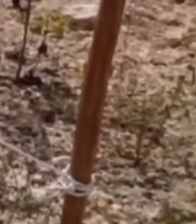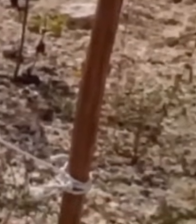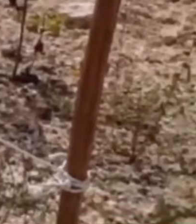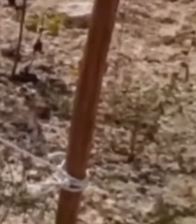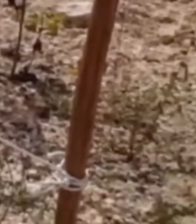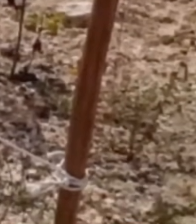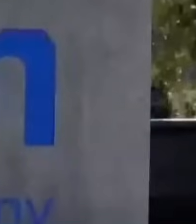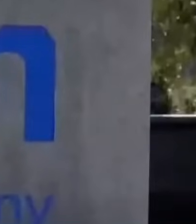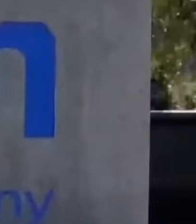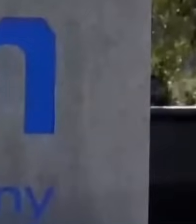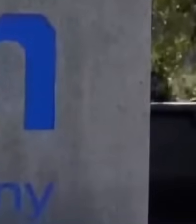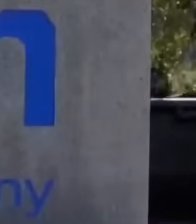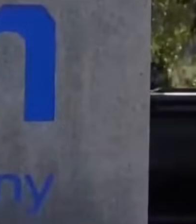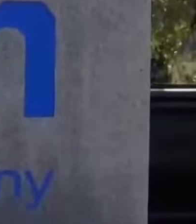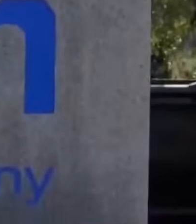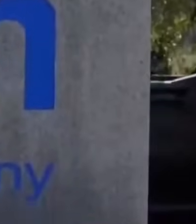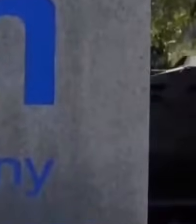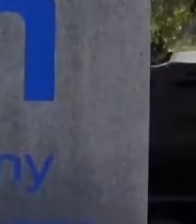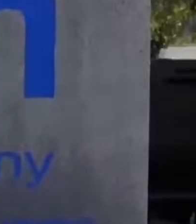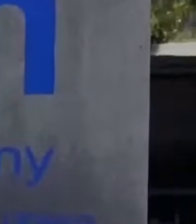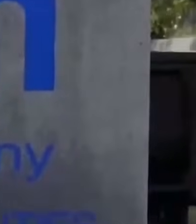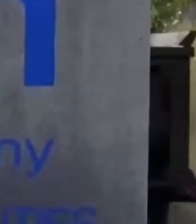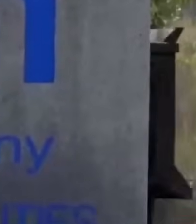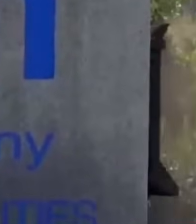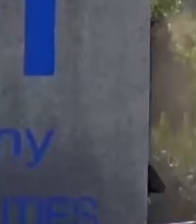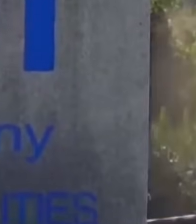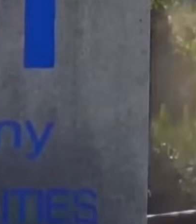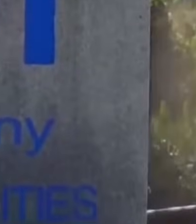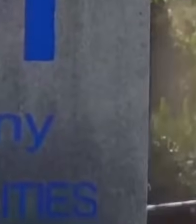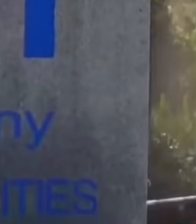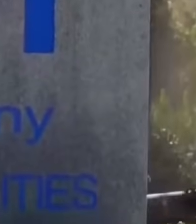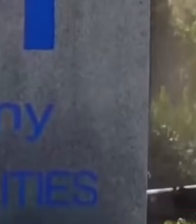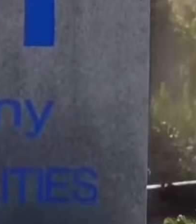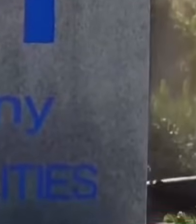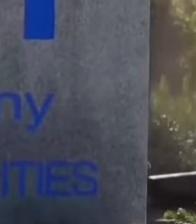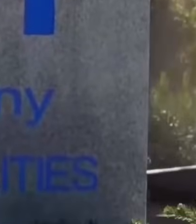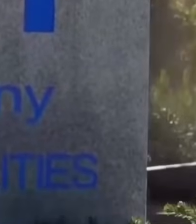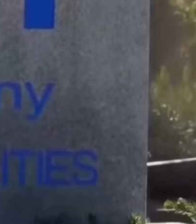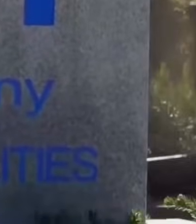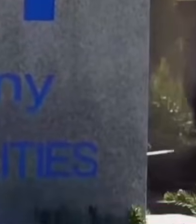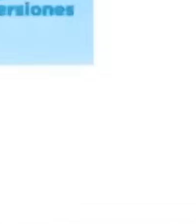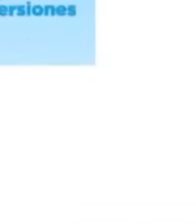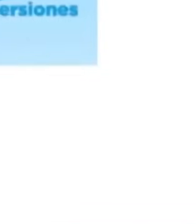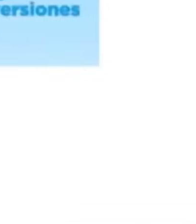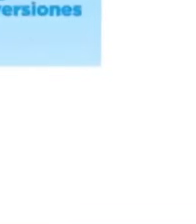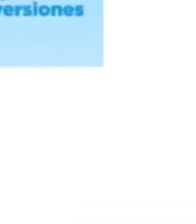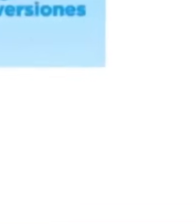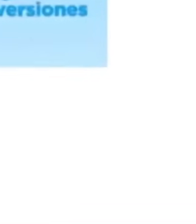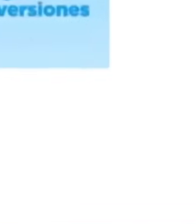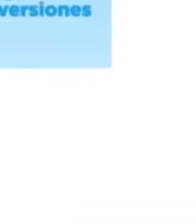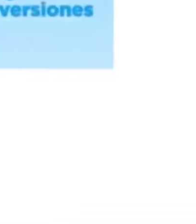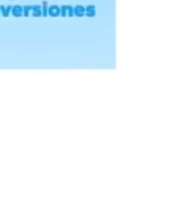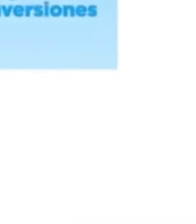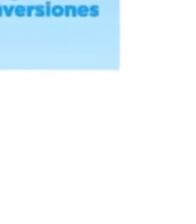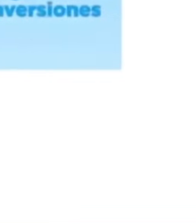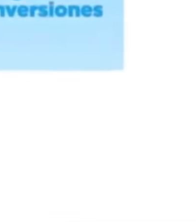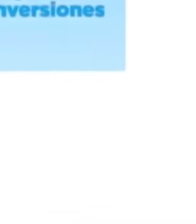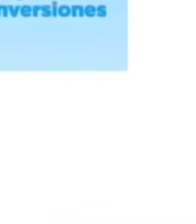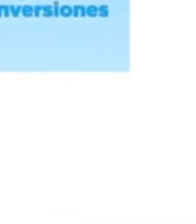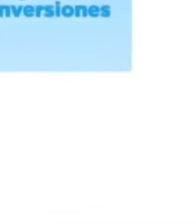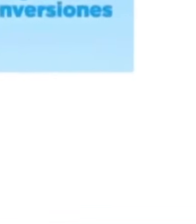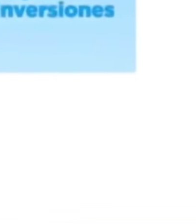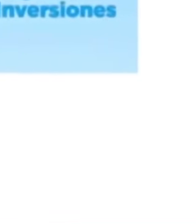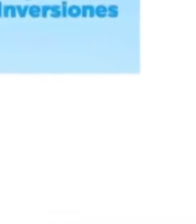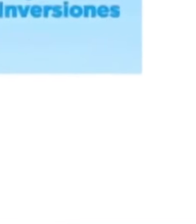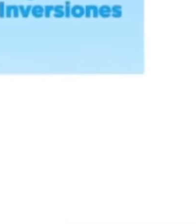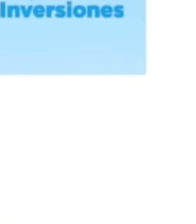terrenos. El 3 de enero de 2019, la estadounidense Legacy Vulcan registró su demanda de arbitraje ante el